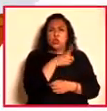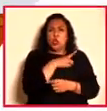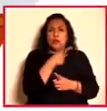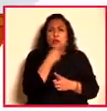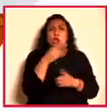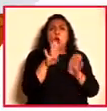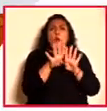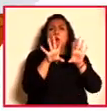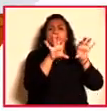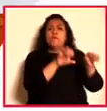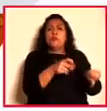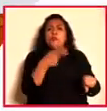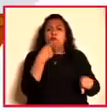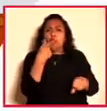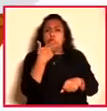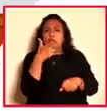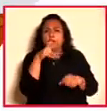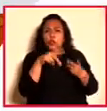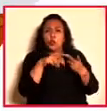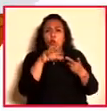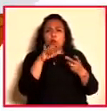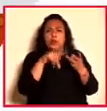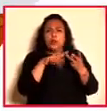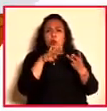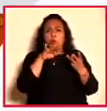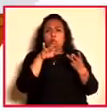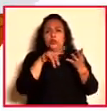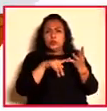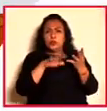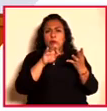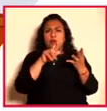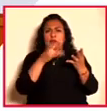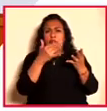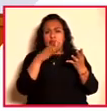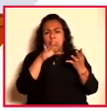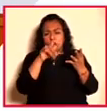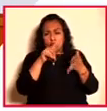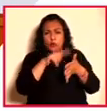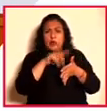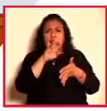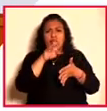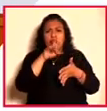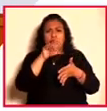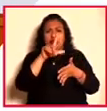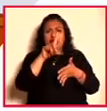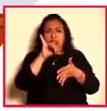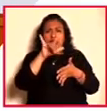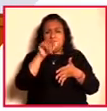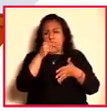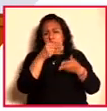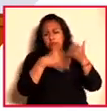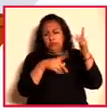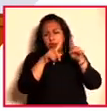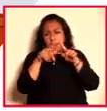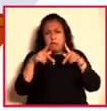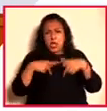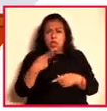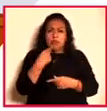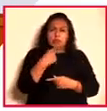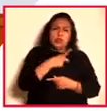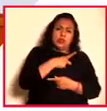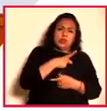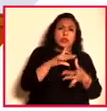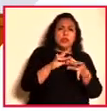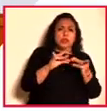Cortés, Tlacuatlicue, Moctezuma, Fray Bartolomé de Olmedo y Bernal Díaz del Castillo, entre otros. ¿Qué vamos a